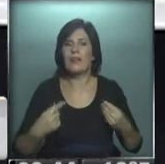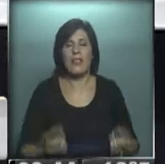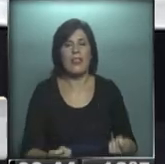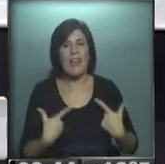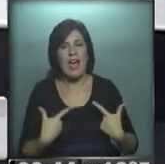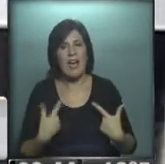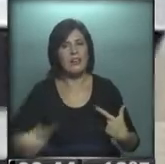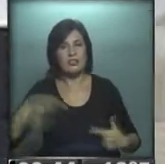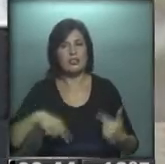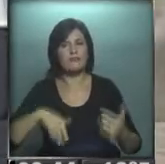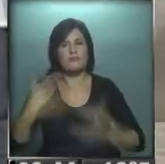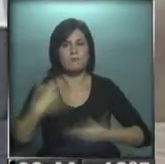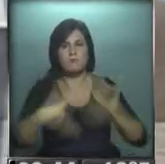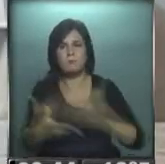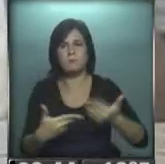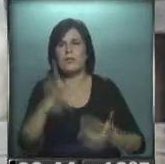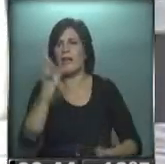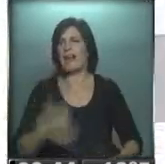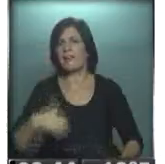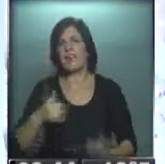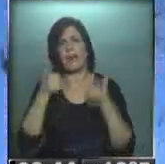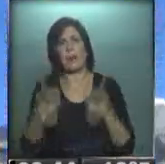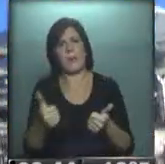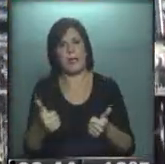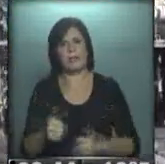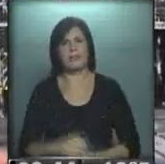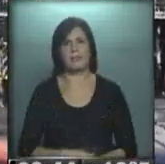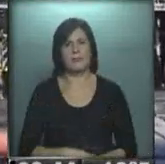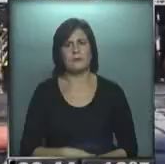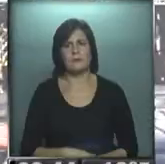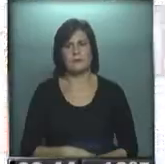elemento central del crecimiento y del bienestar de la población argentina.